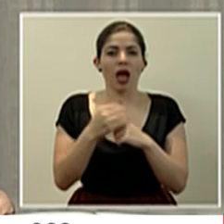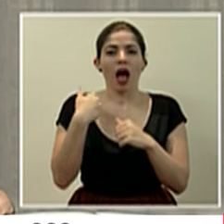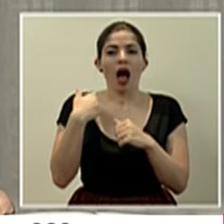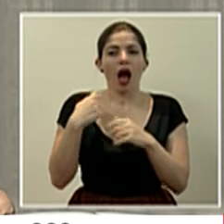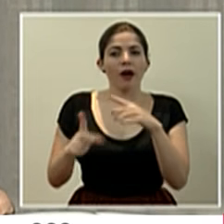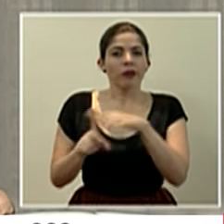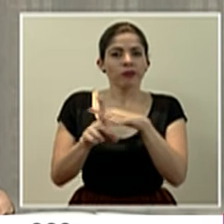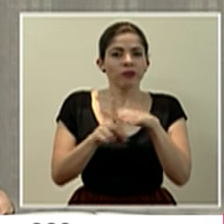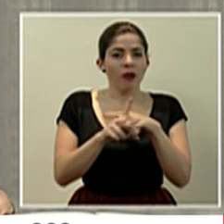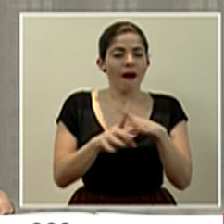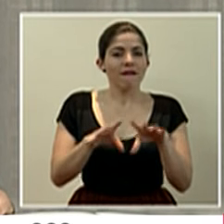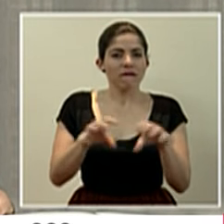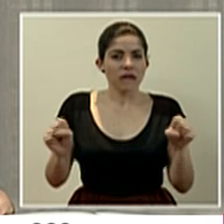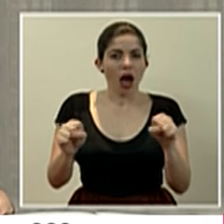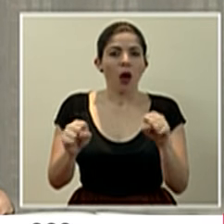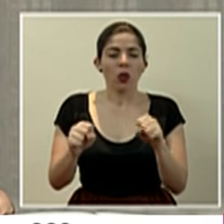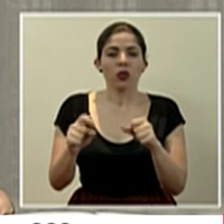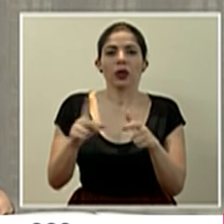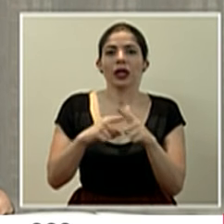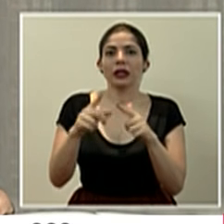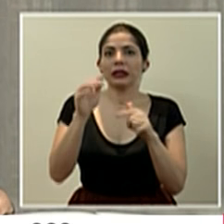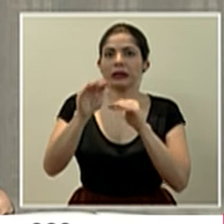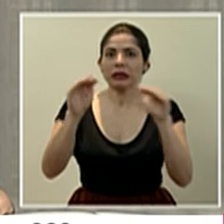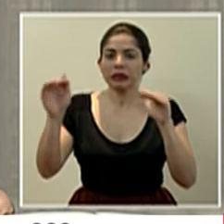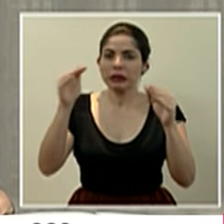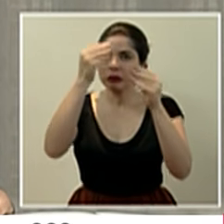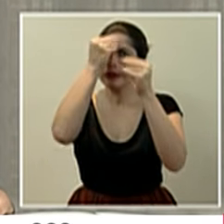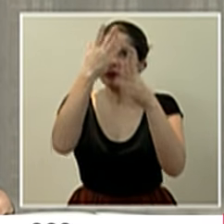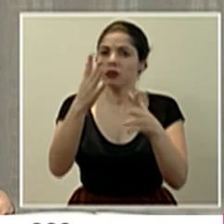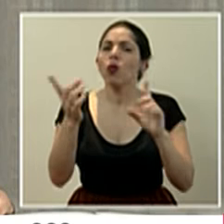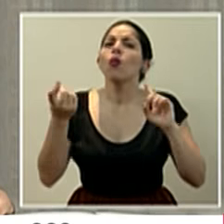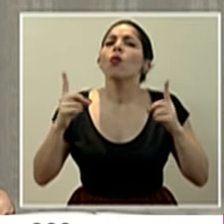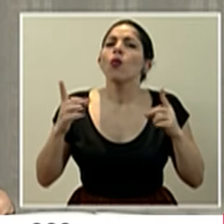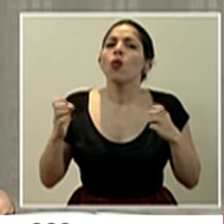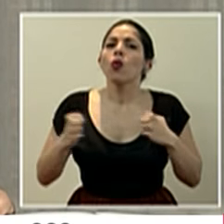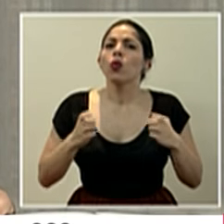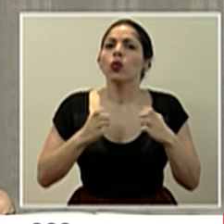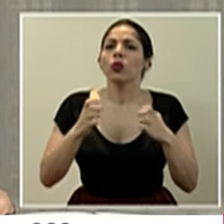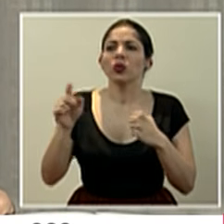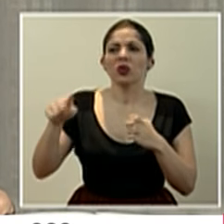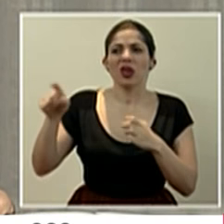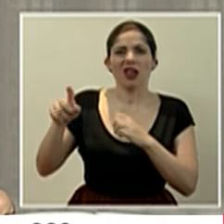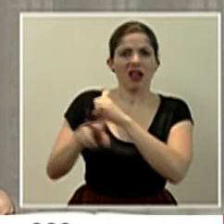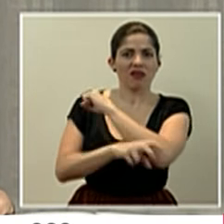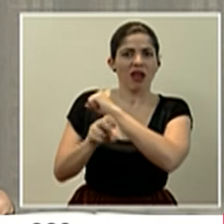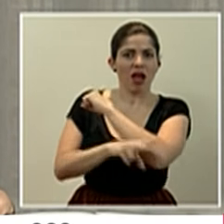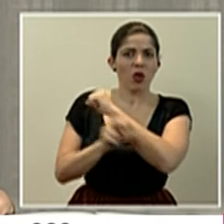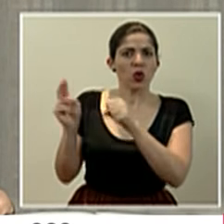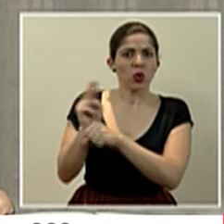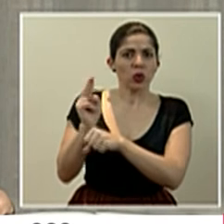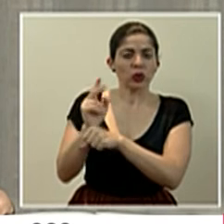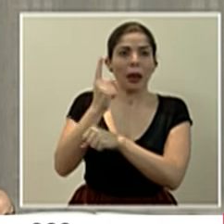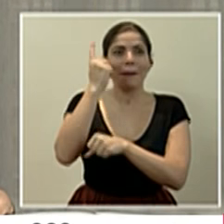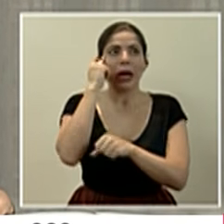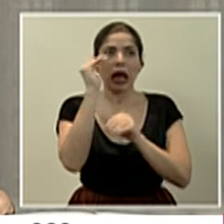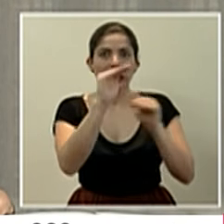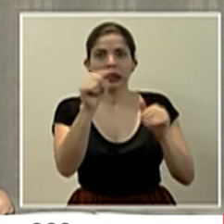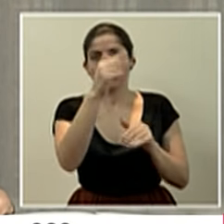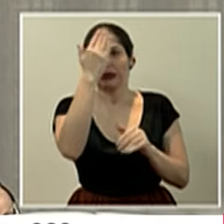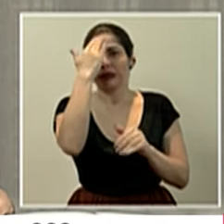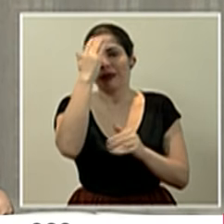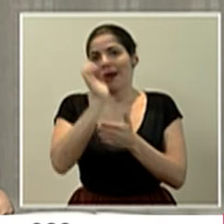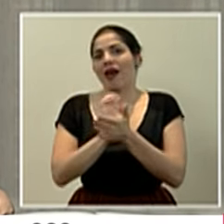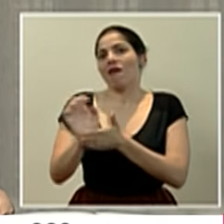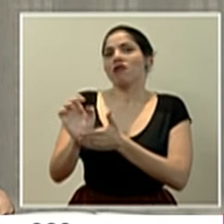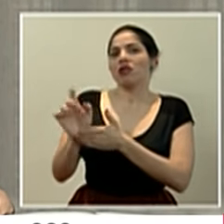criminal respecto a fraudes, entonces queremos informarle a los ciudadanos cuáles son las estrategias de los delincuentes, pues evitar ser víctima de